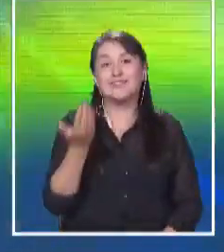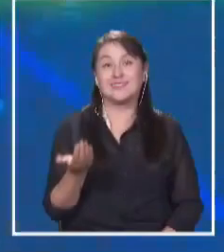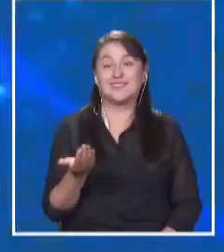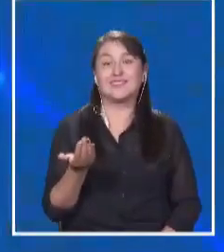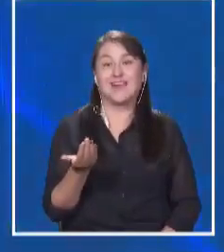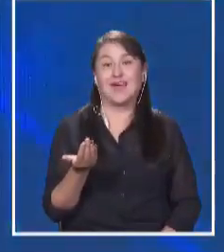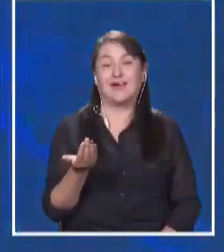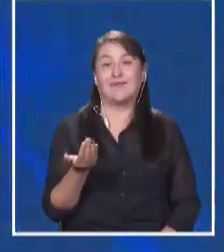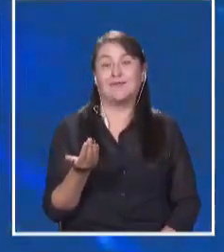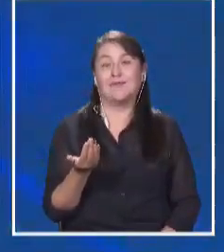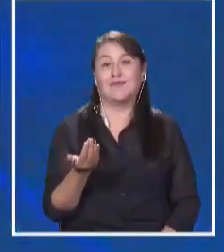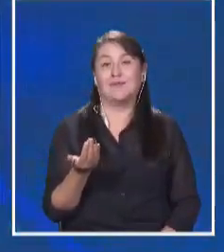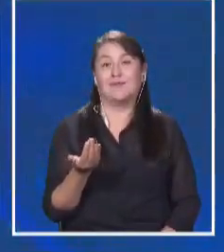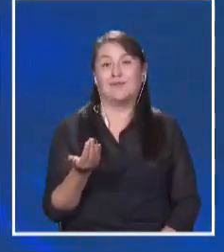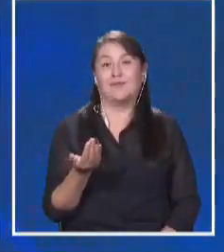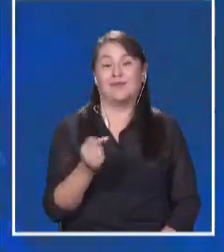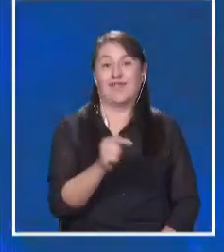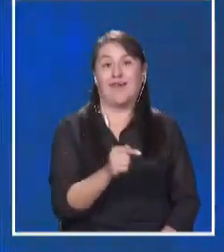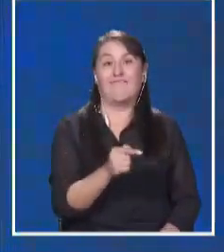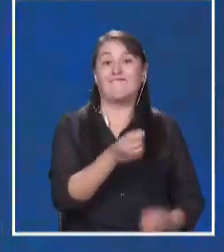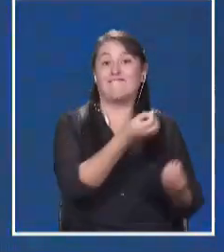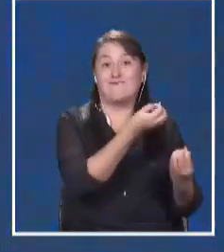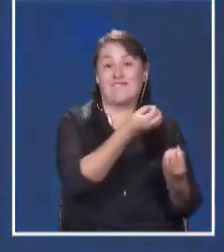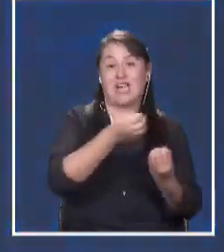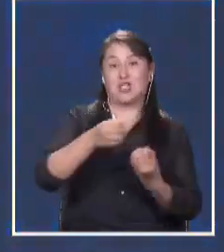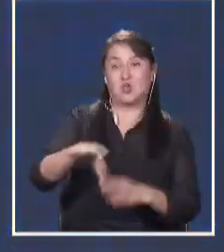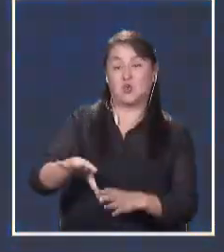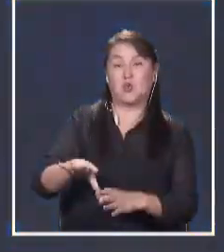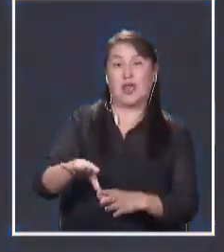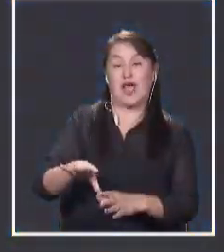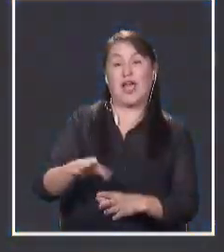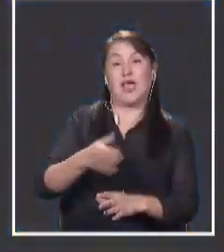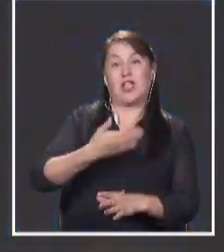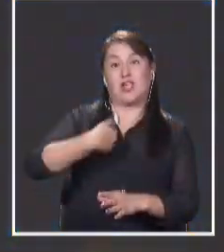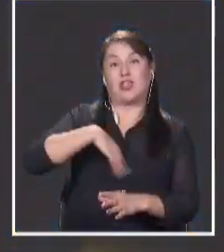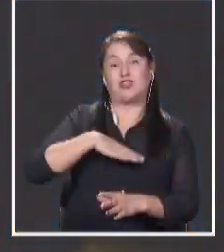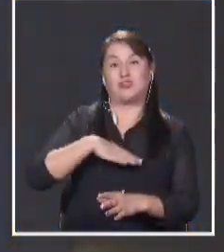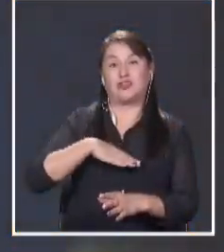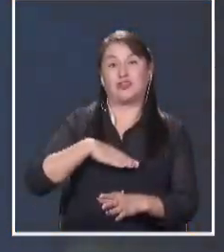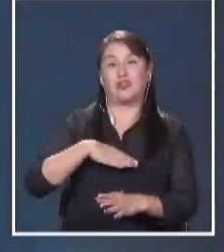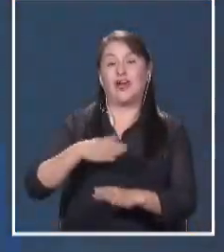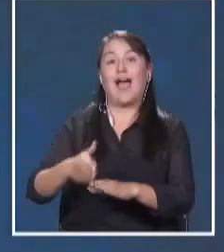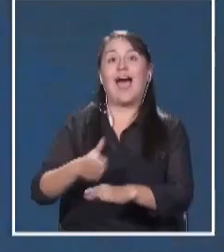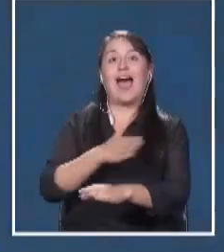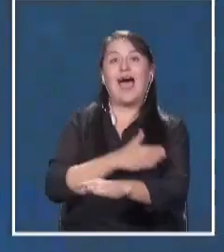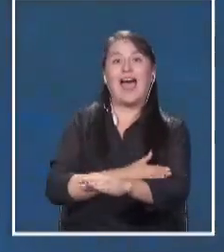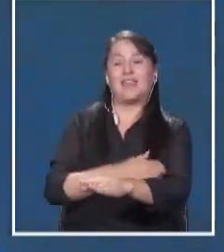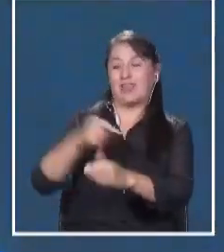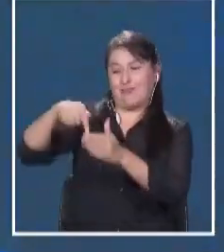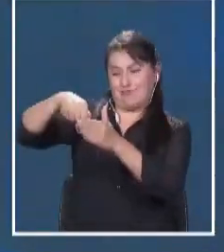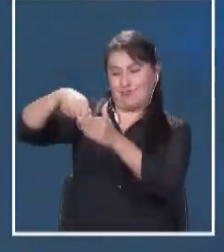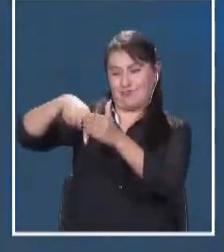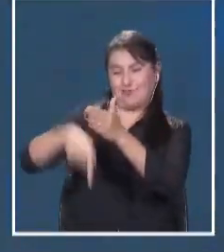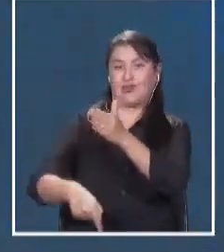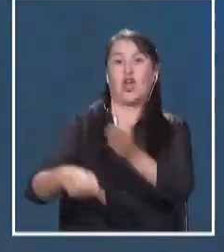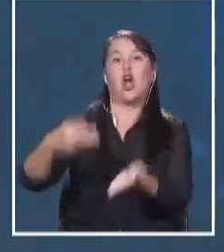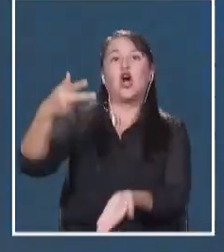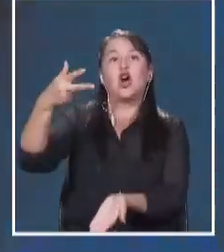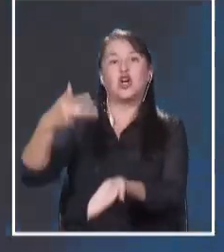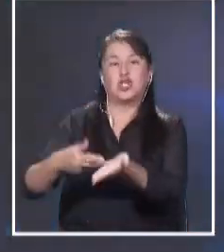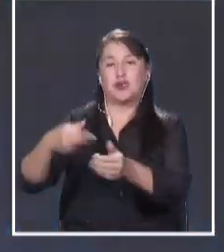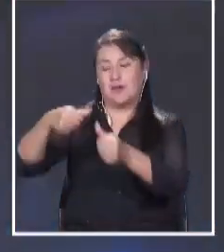de que la basura que estamos generando había llegado antes que nosotros a 8.000 metros